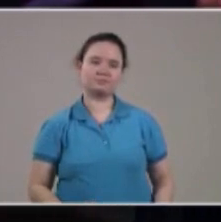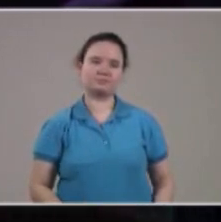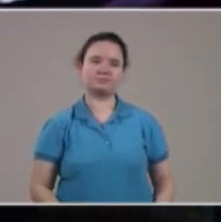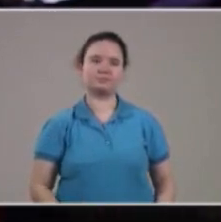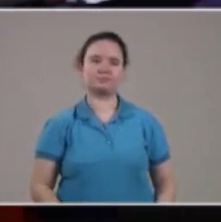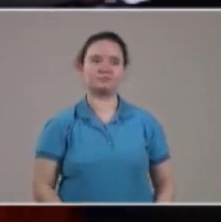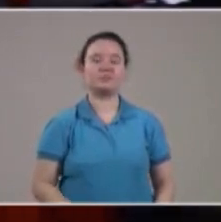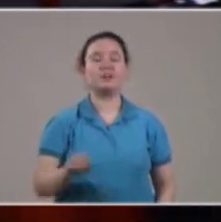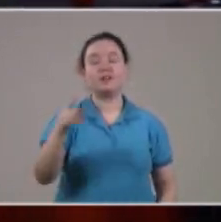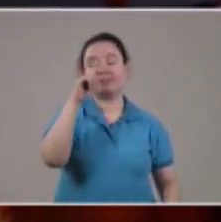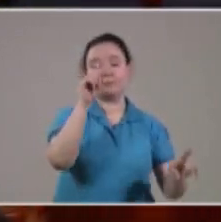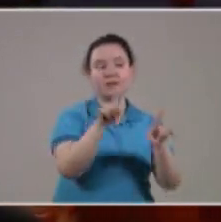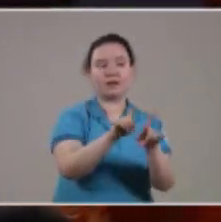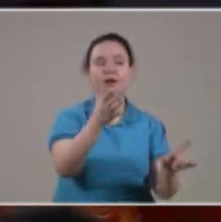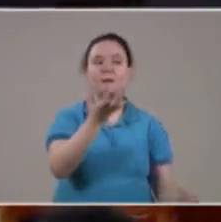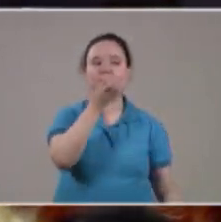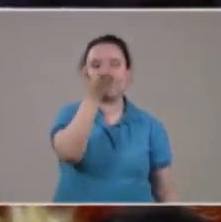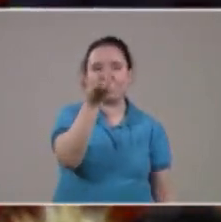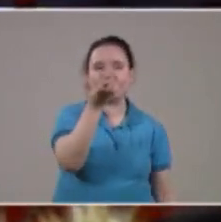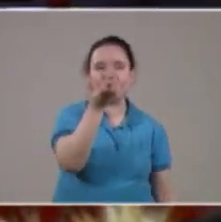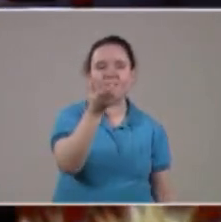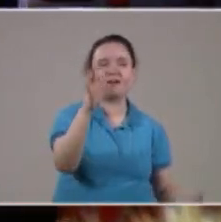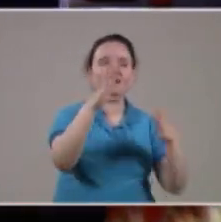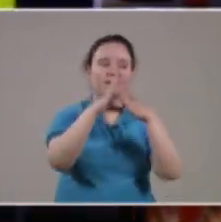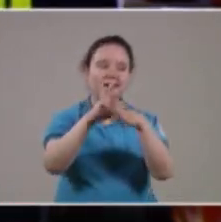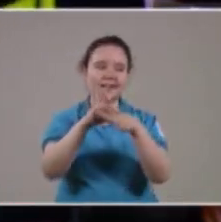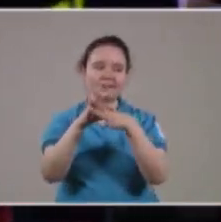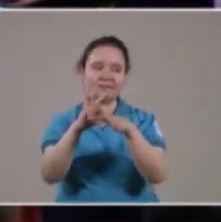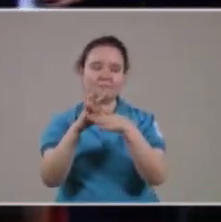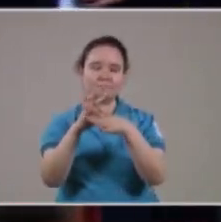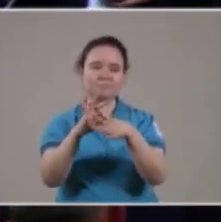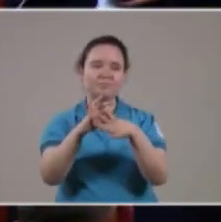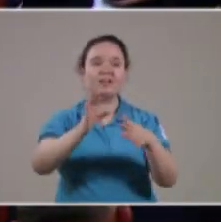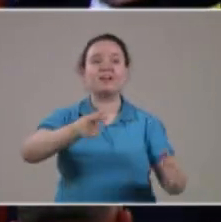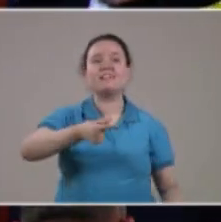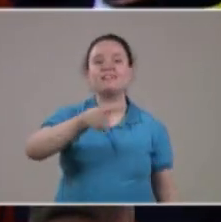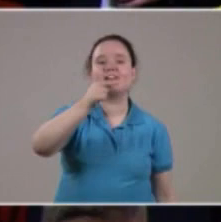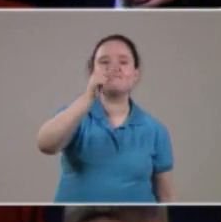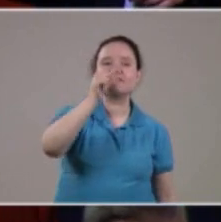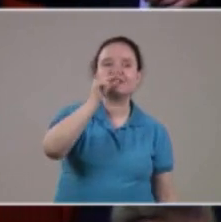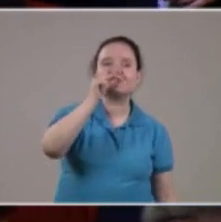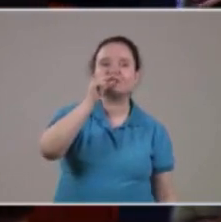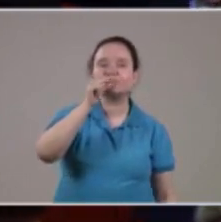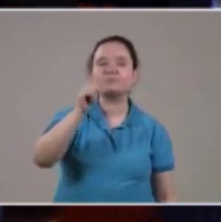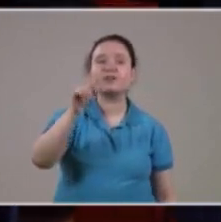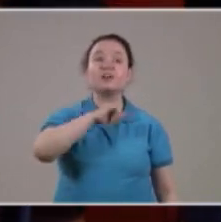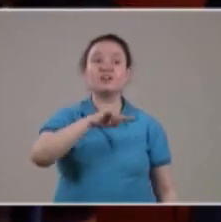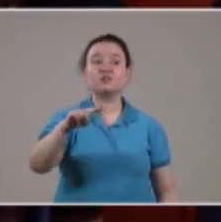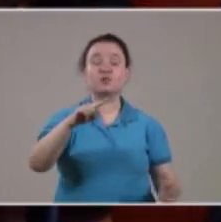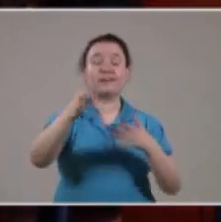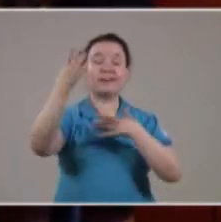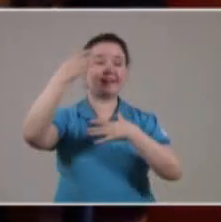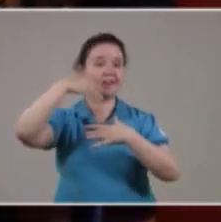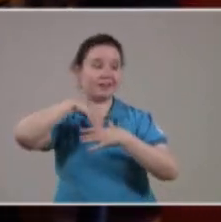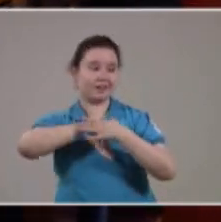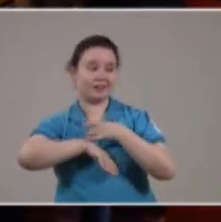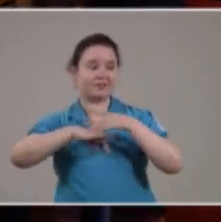el pan, la carne y el vino. Estuvieran en este